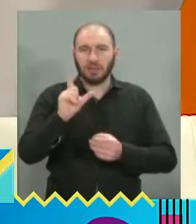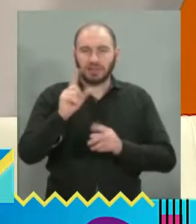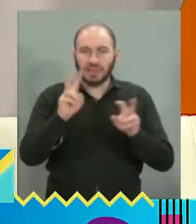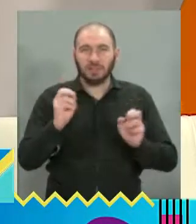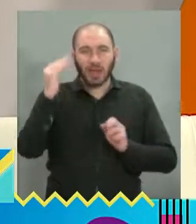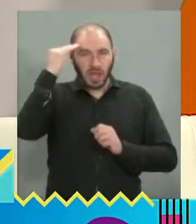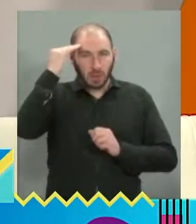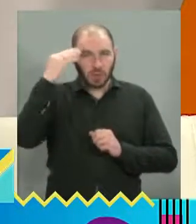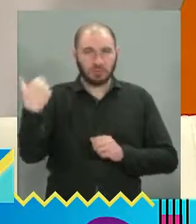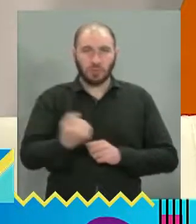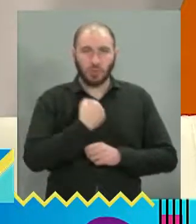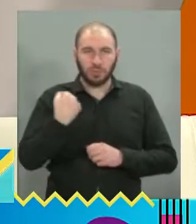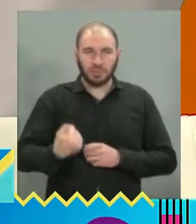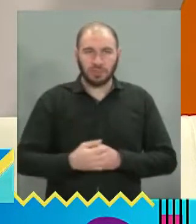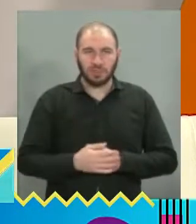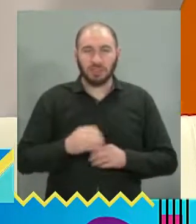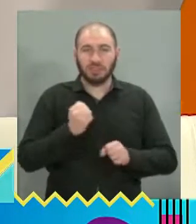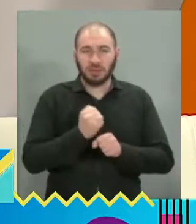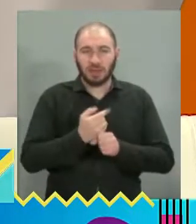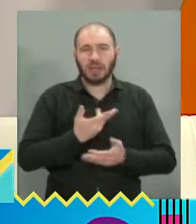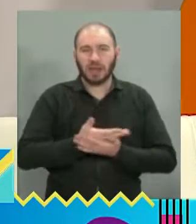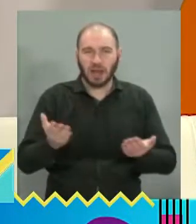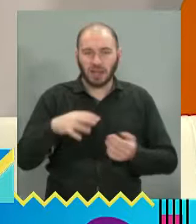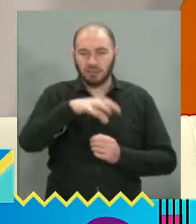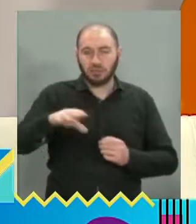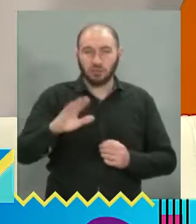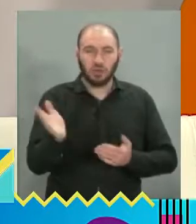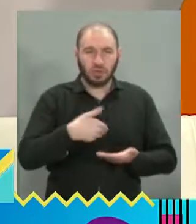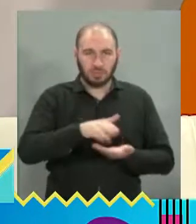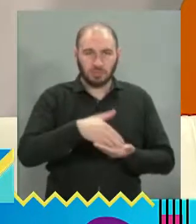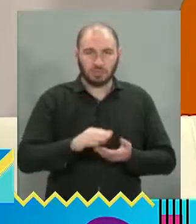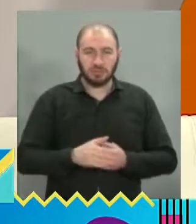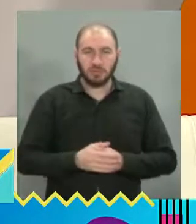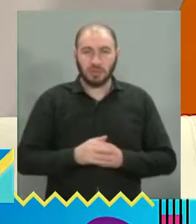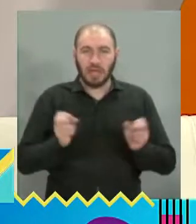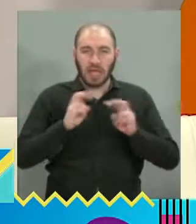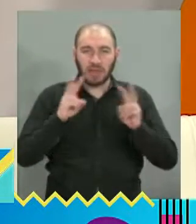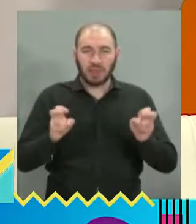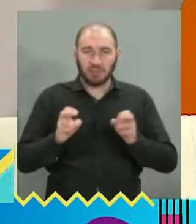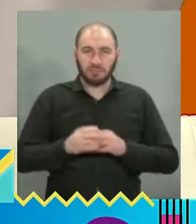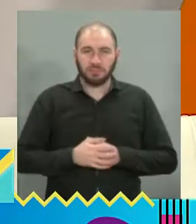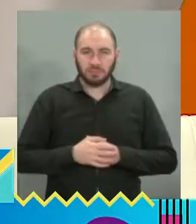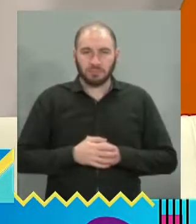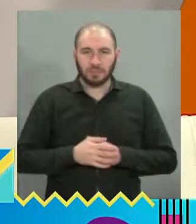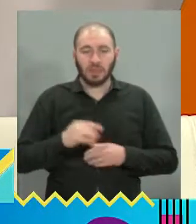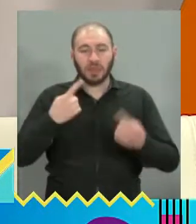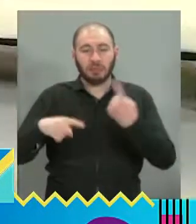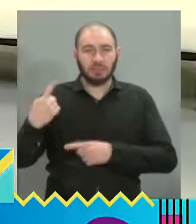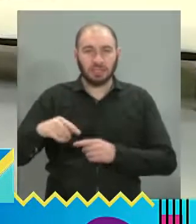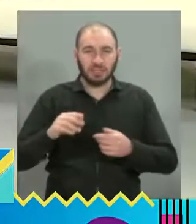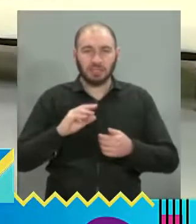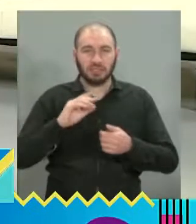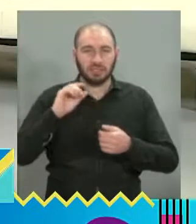es fundamental trabajarlo en general en todos los ámbitos de discriminación. Y con respecto a la diversidad